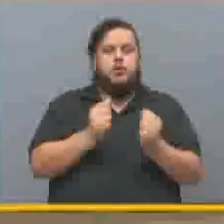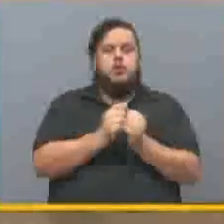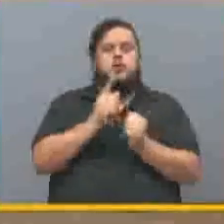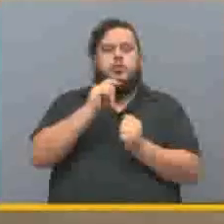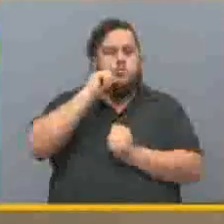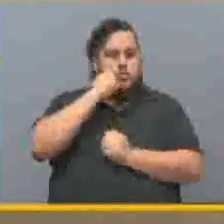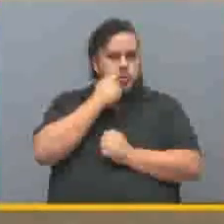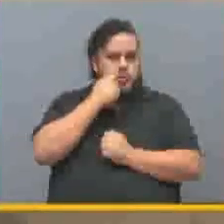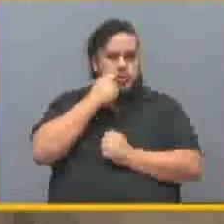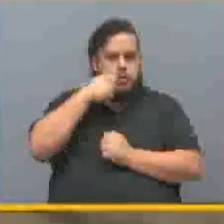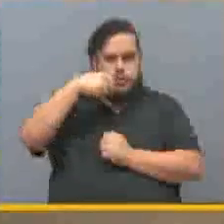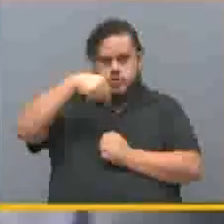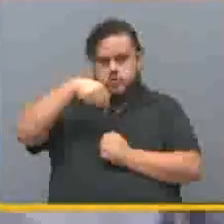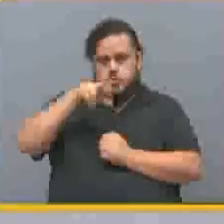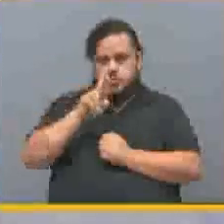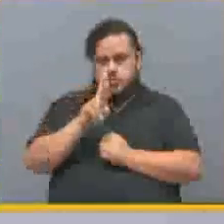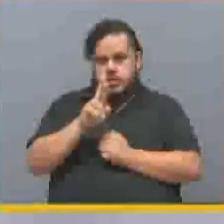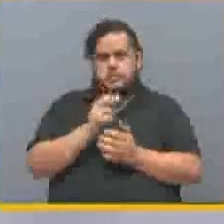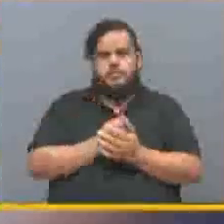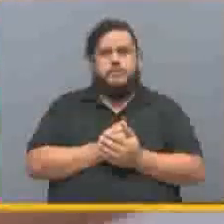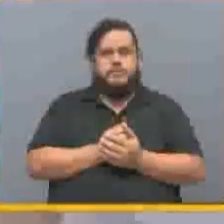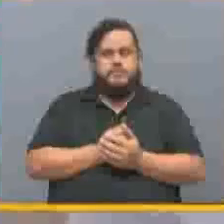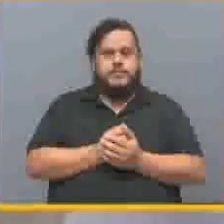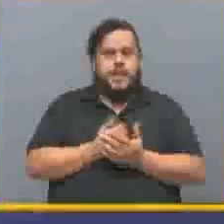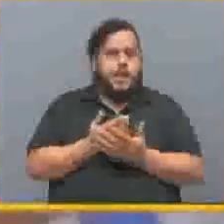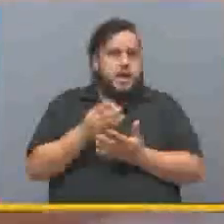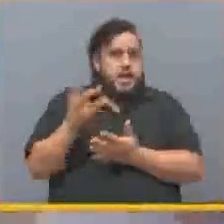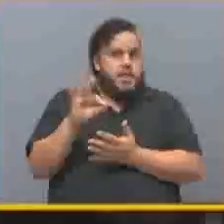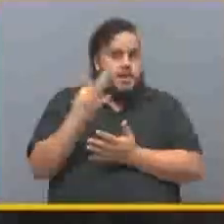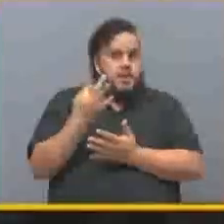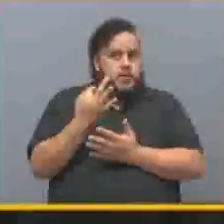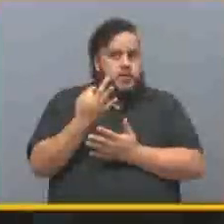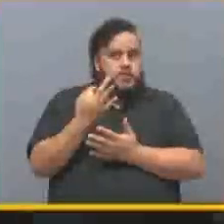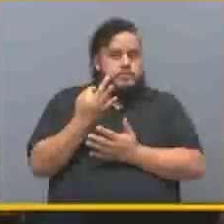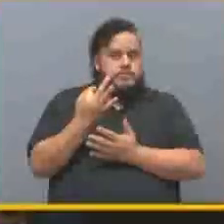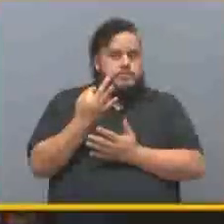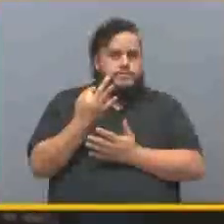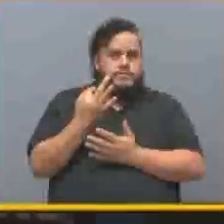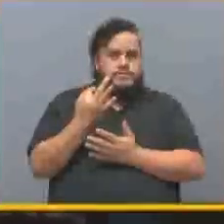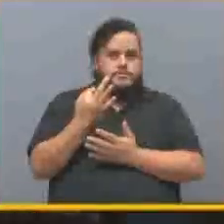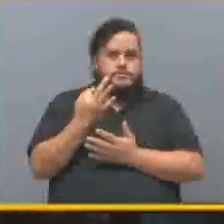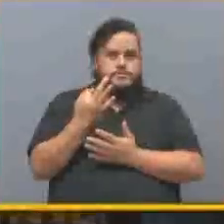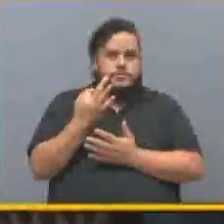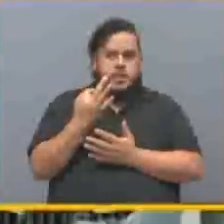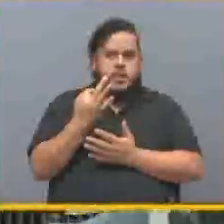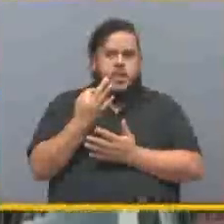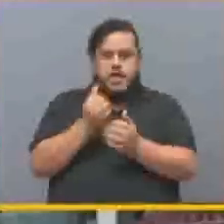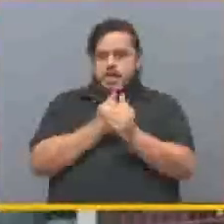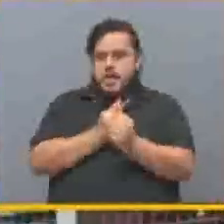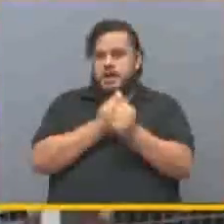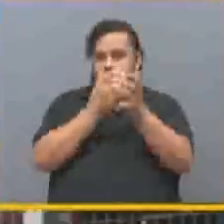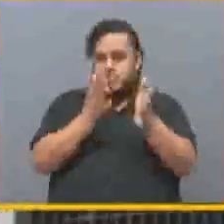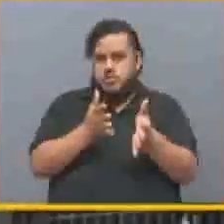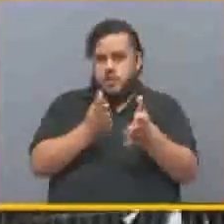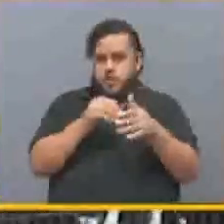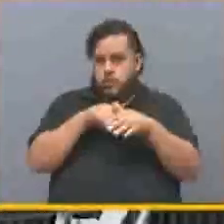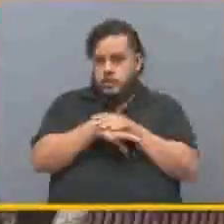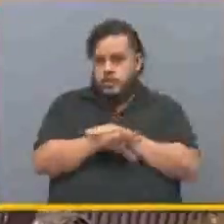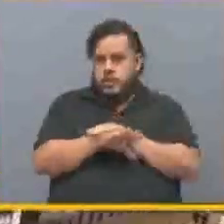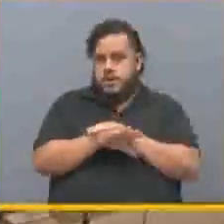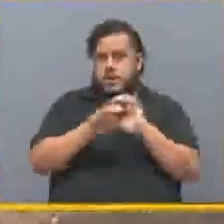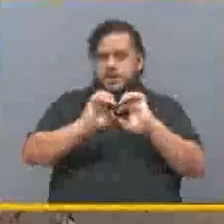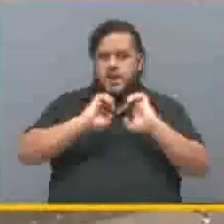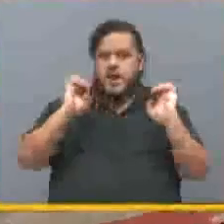código QR, de modo que el aficionado que ingrese al